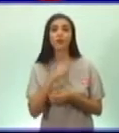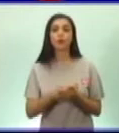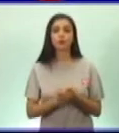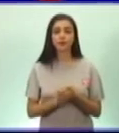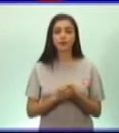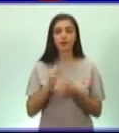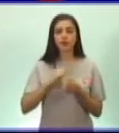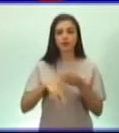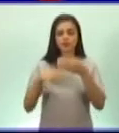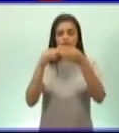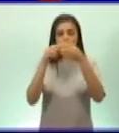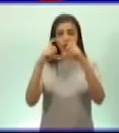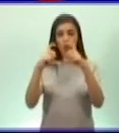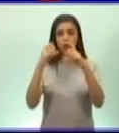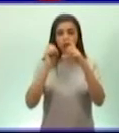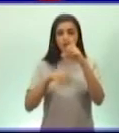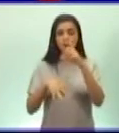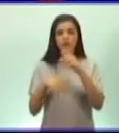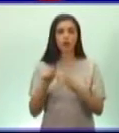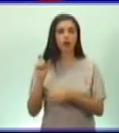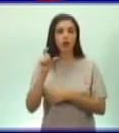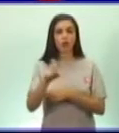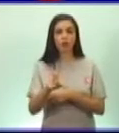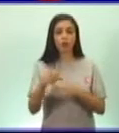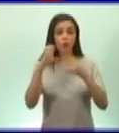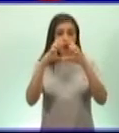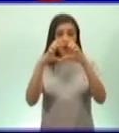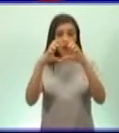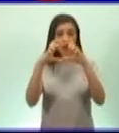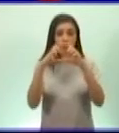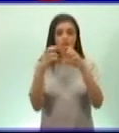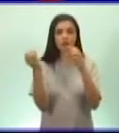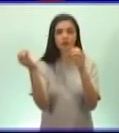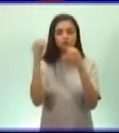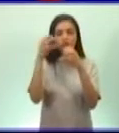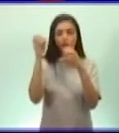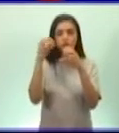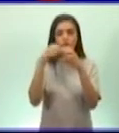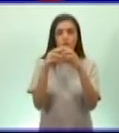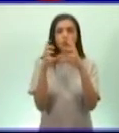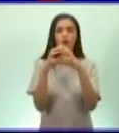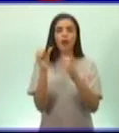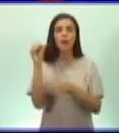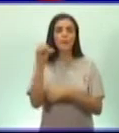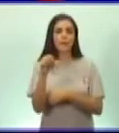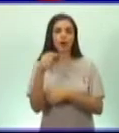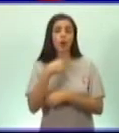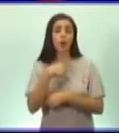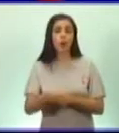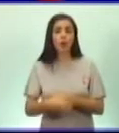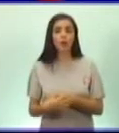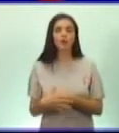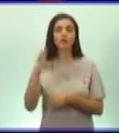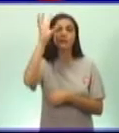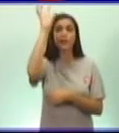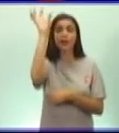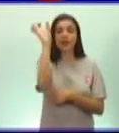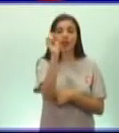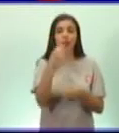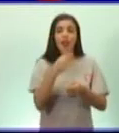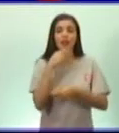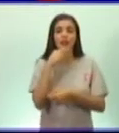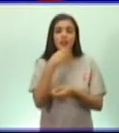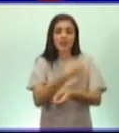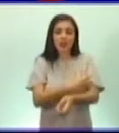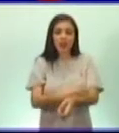Y por último, en la vejiga se acumulan las sustancias de desecho provenientes de la sangre. Y vamos